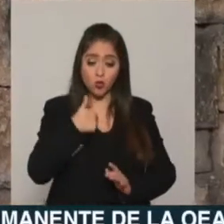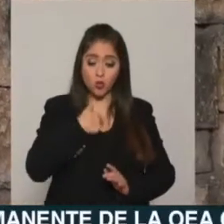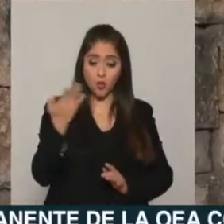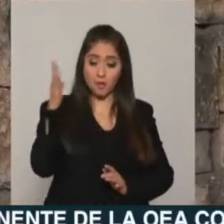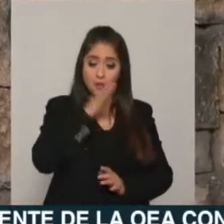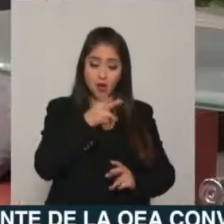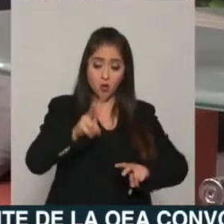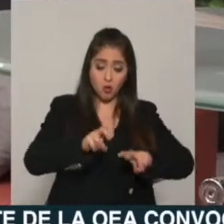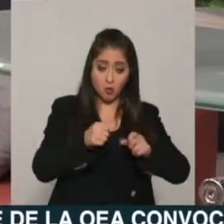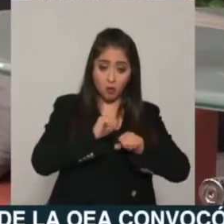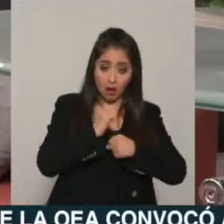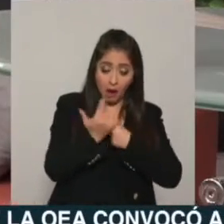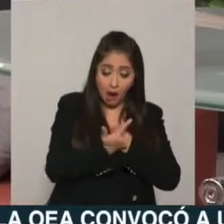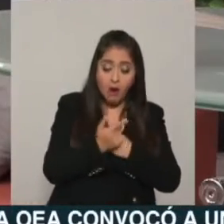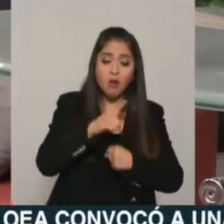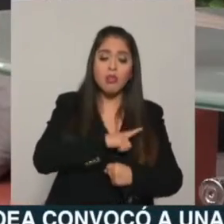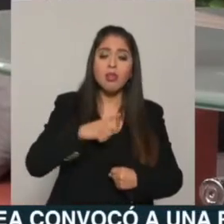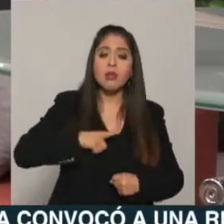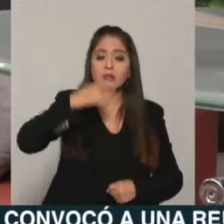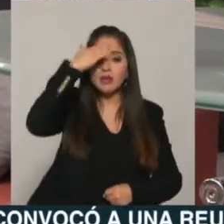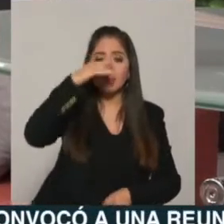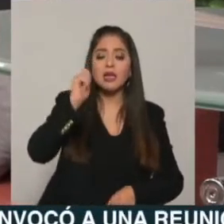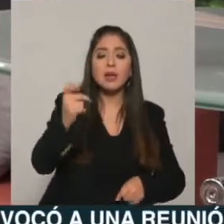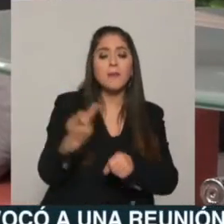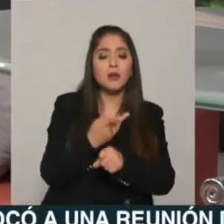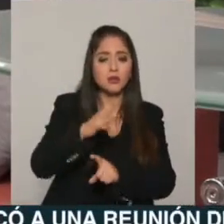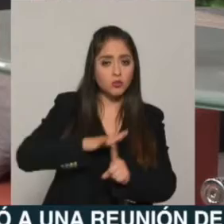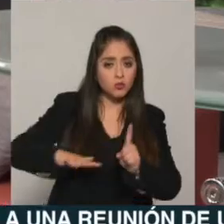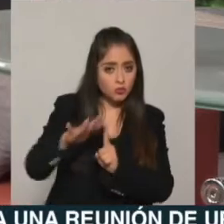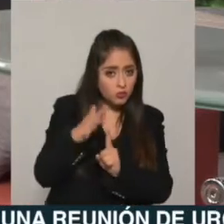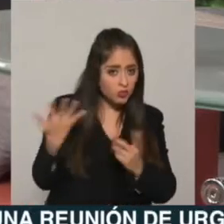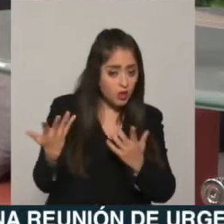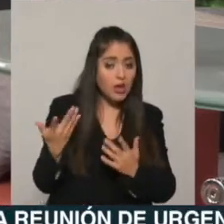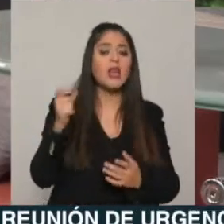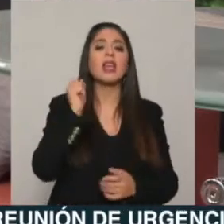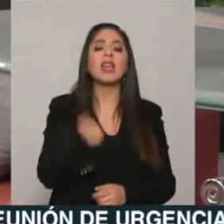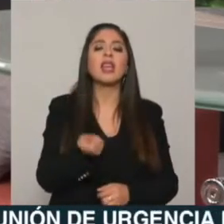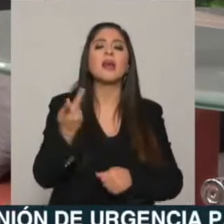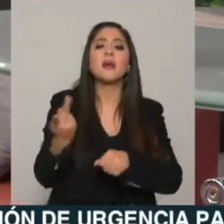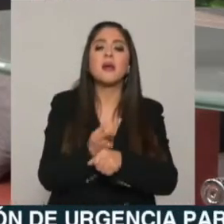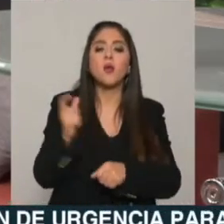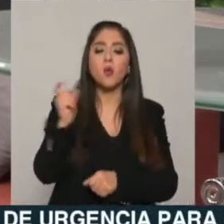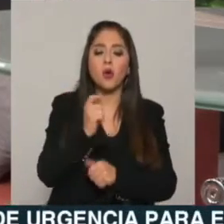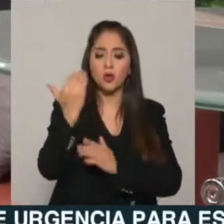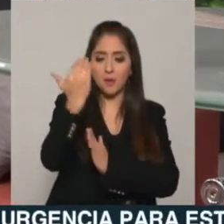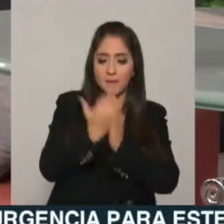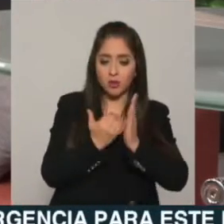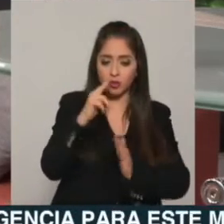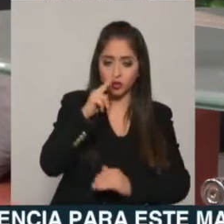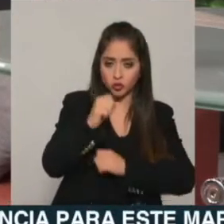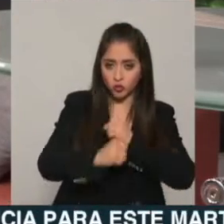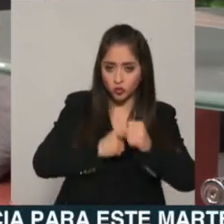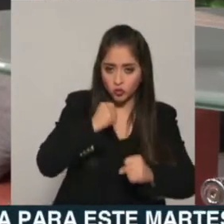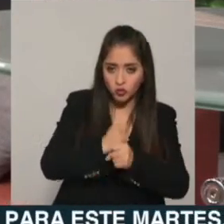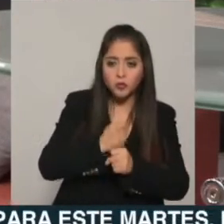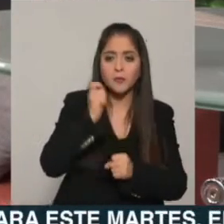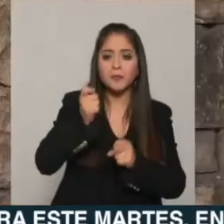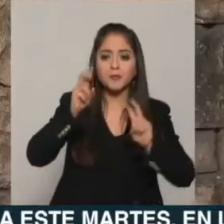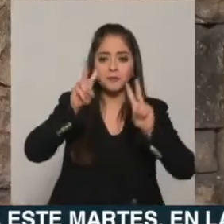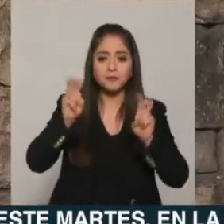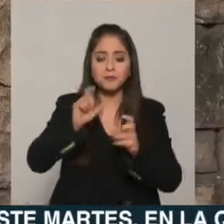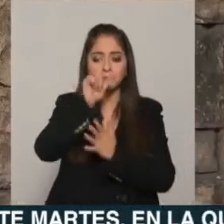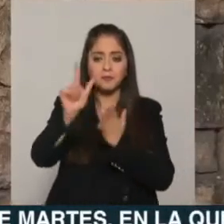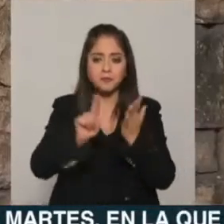la Ciudad de México? Realmente después de que algún menor infractor pues pasa por algún proceso legal, algún proceso